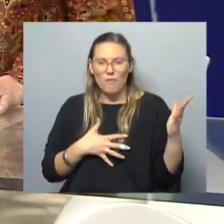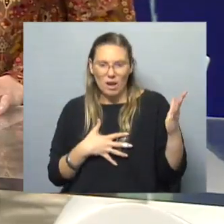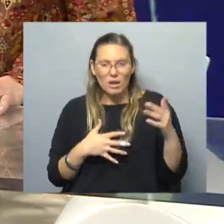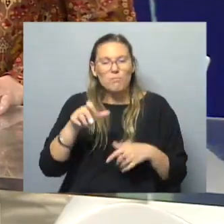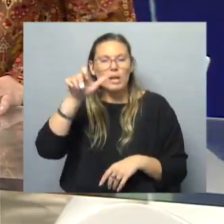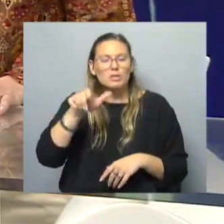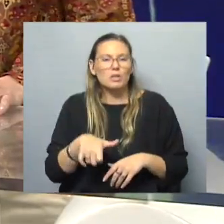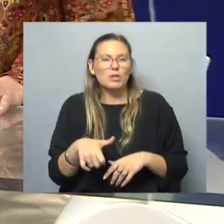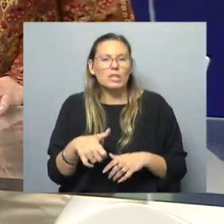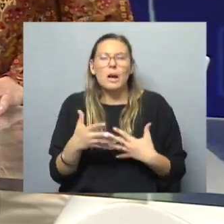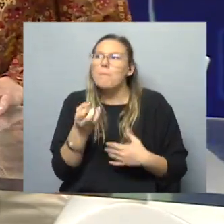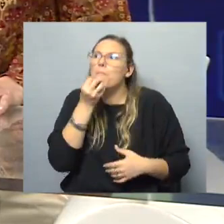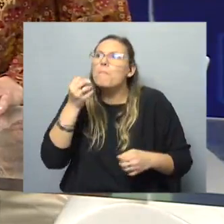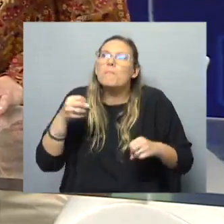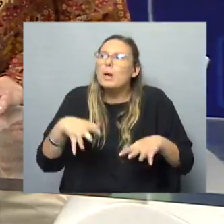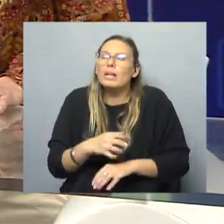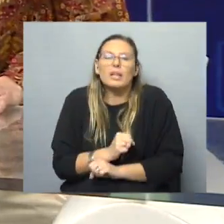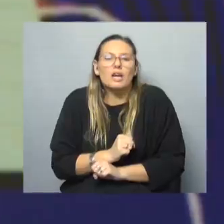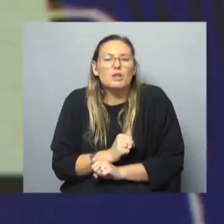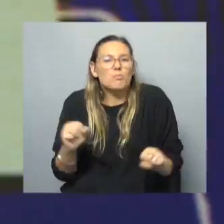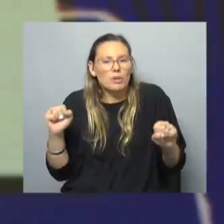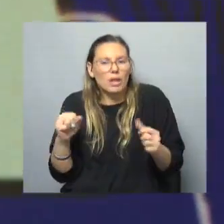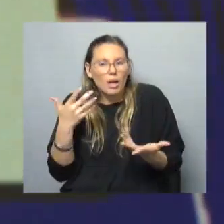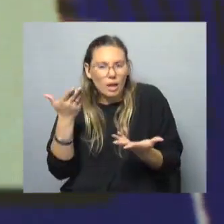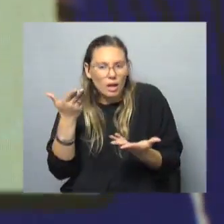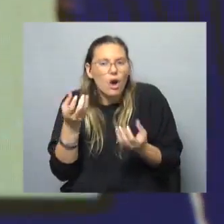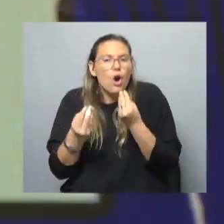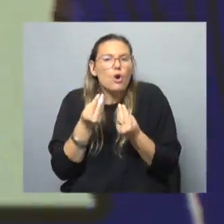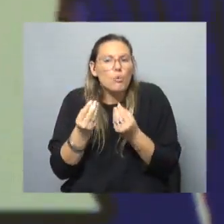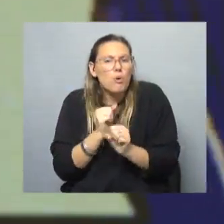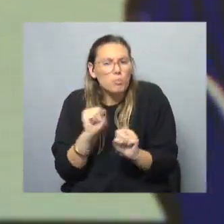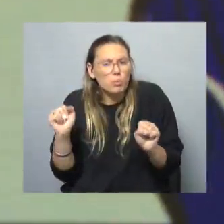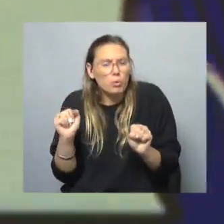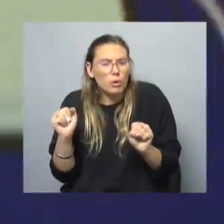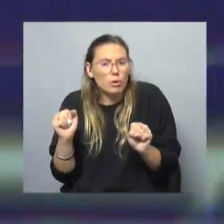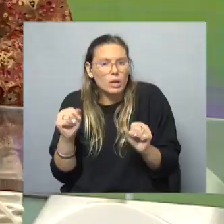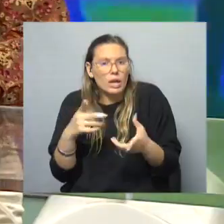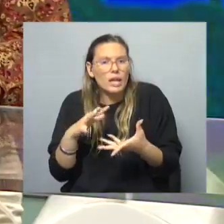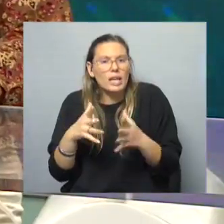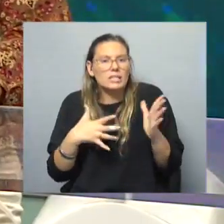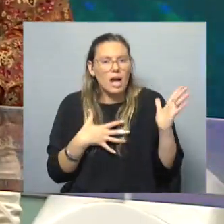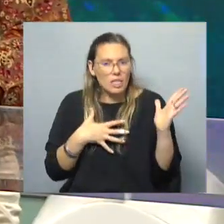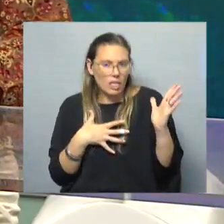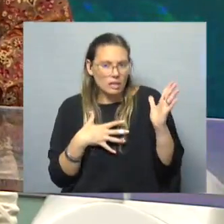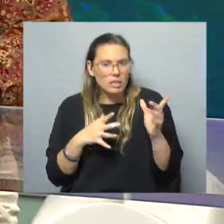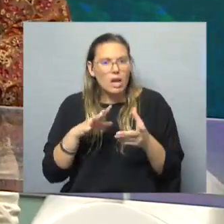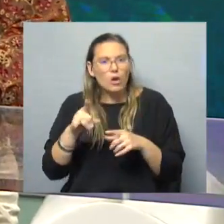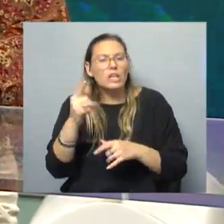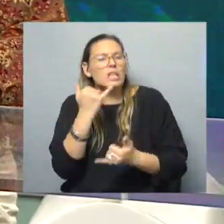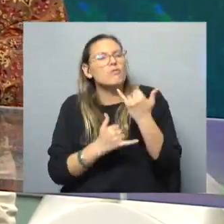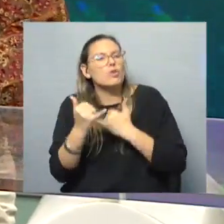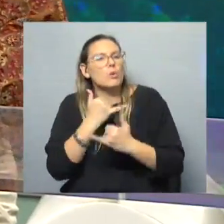alguien que hace maravillas, que no puedes decir, no puedes ver, decir, bueno, pero ¿cómo logró hacer esa coreografía con esa